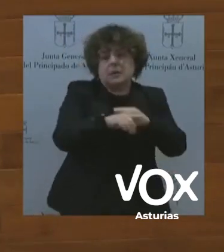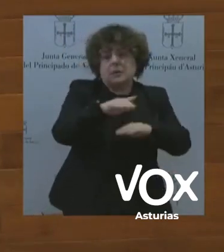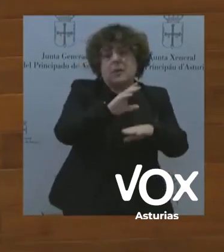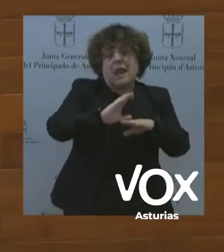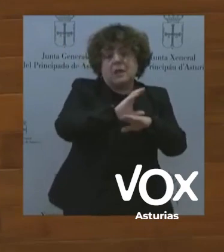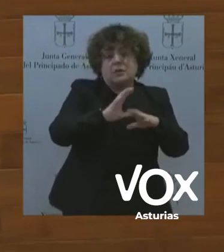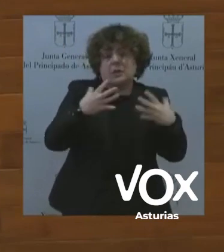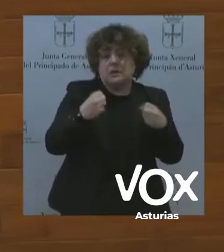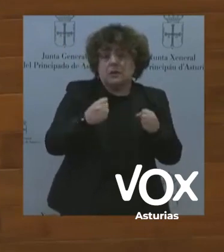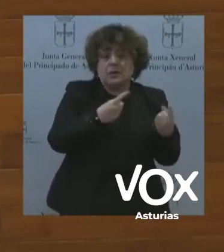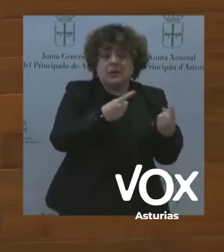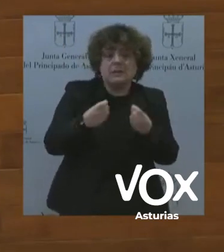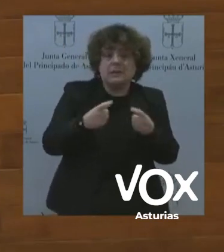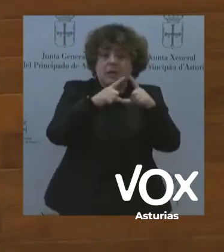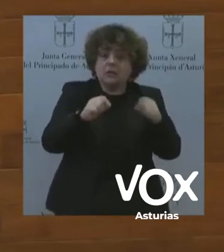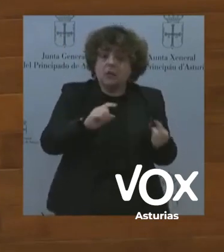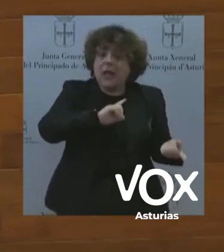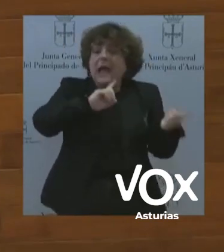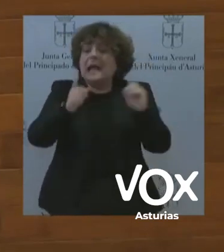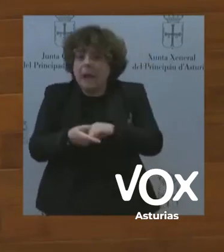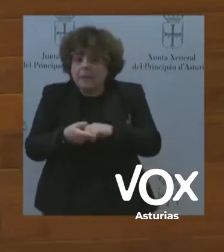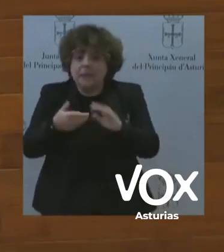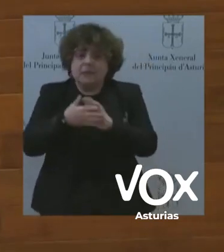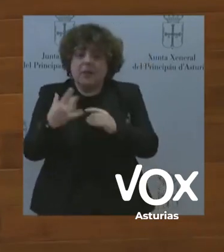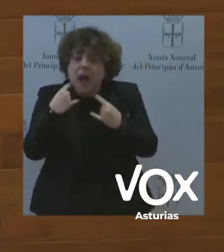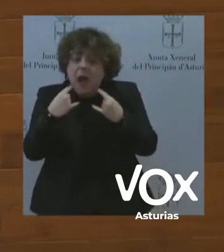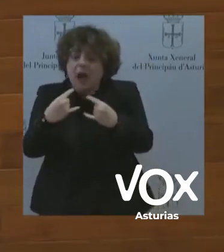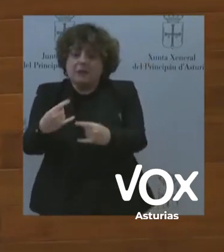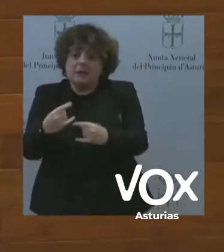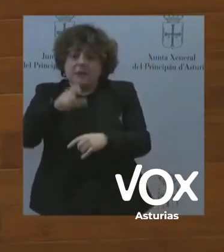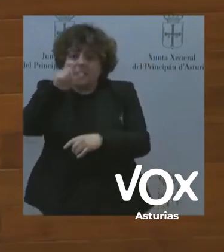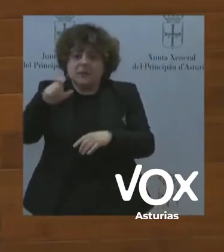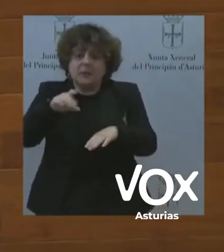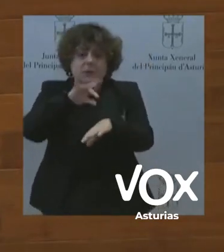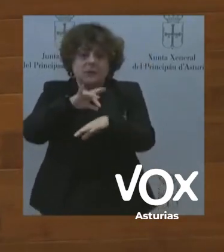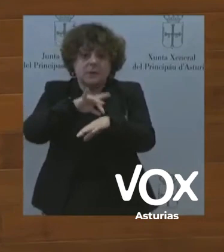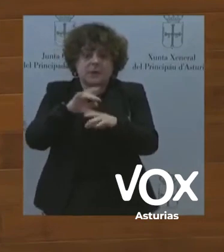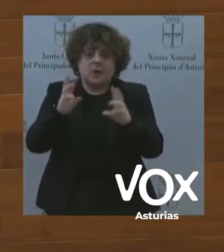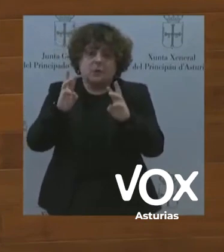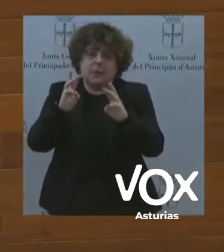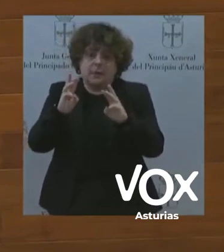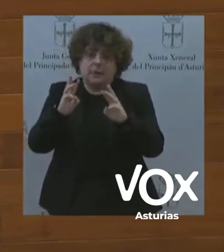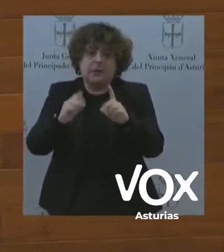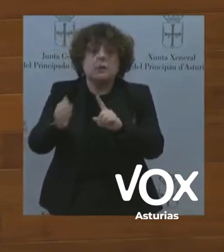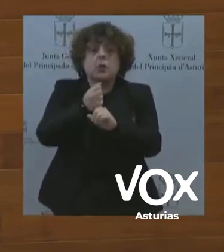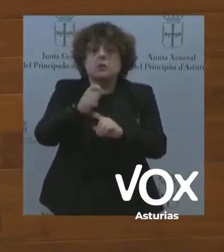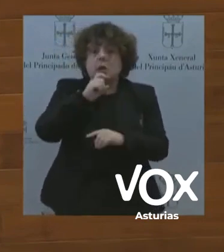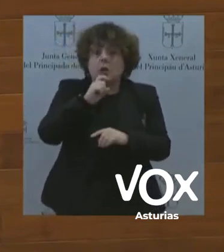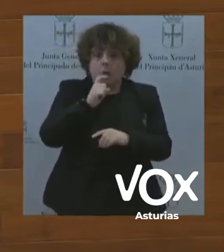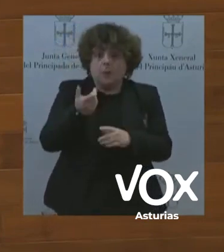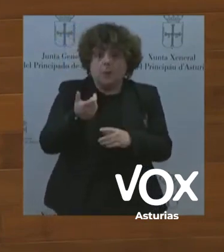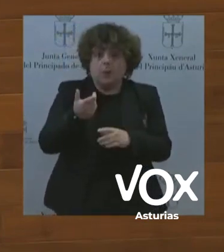destino atractivo para los pediatras y eso se consigue, 1, con un menor sesgo ideológico y mayor voluntad